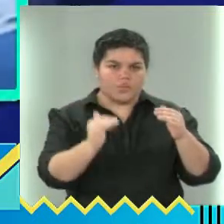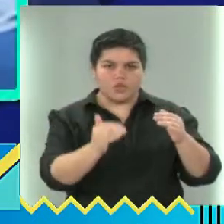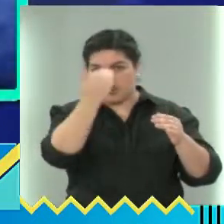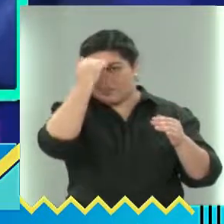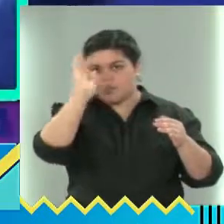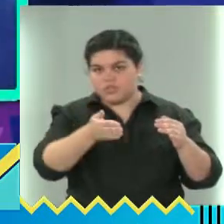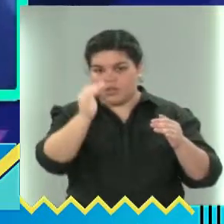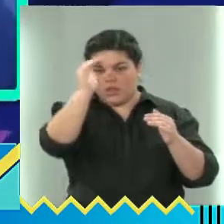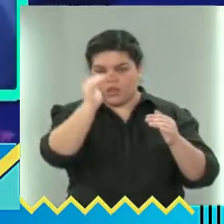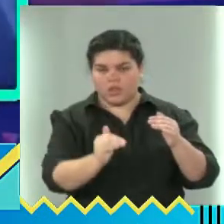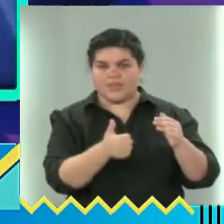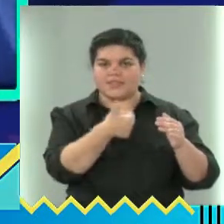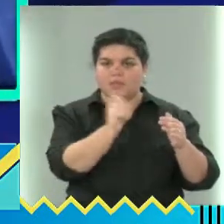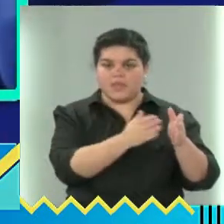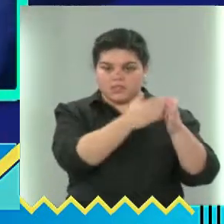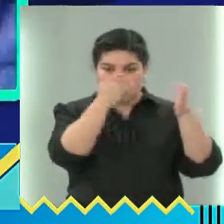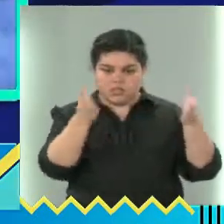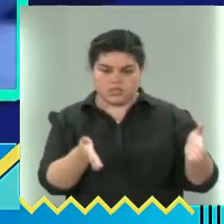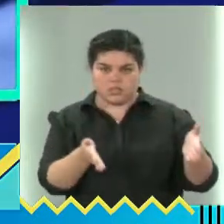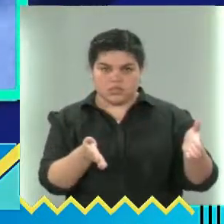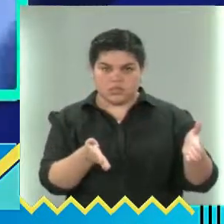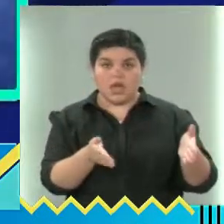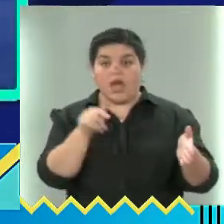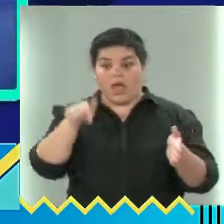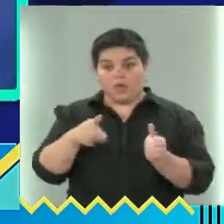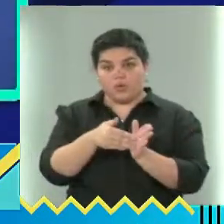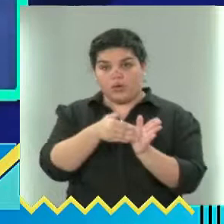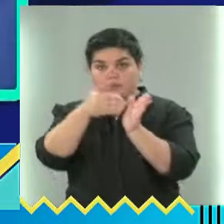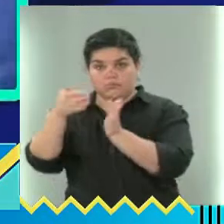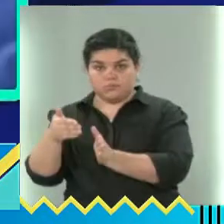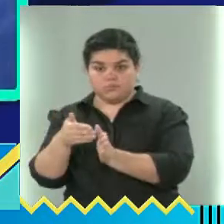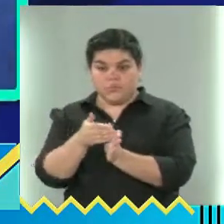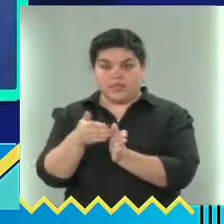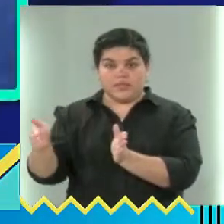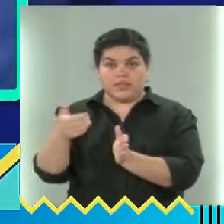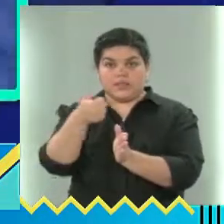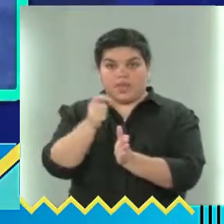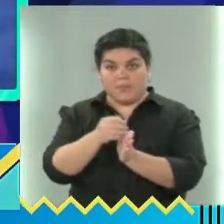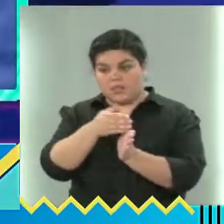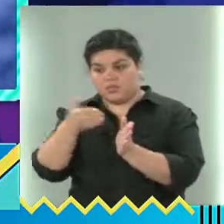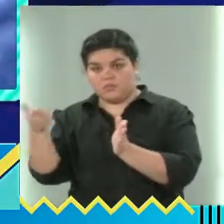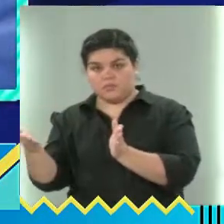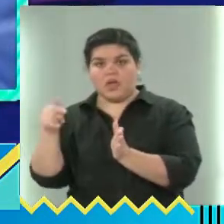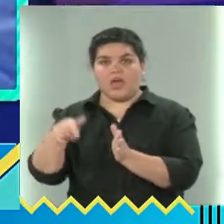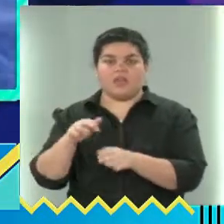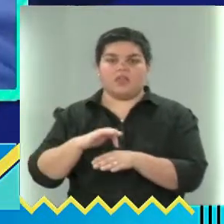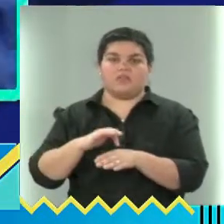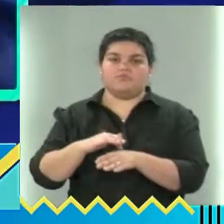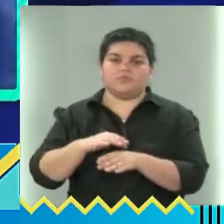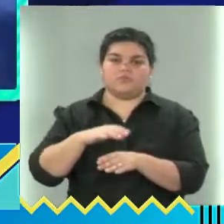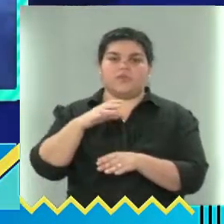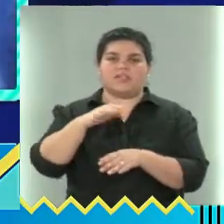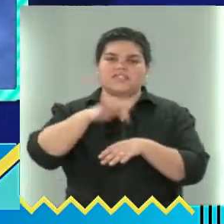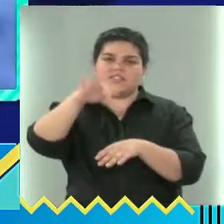semestre. Y bueno, en este segundo semestre hemos incrementado las colectas, se ha